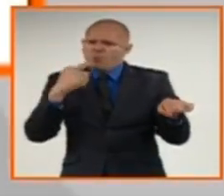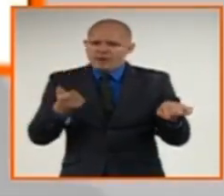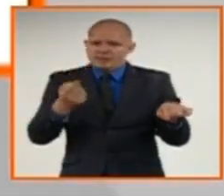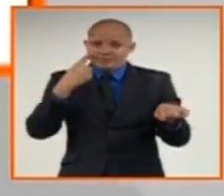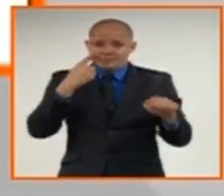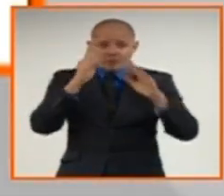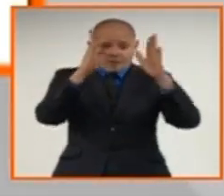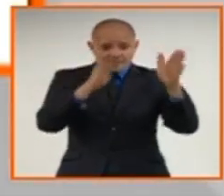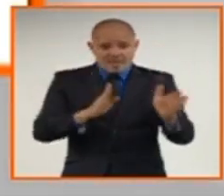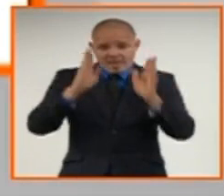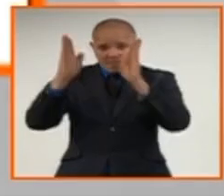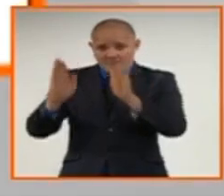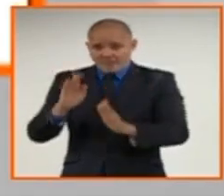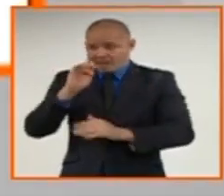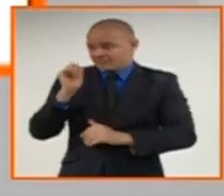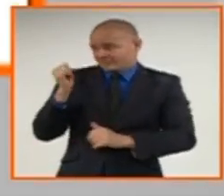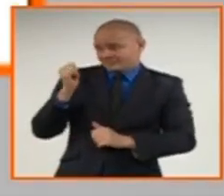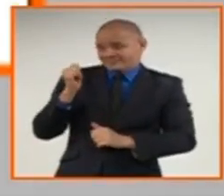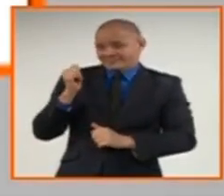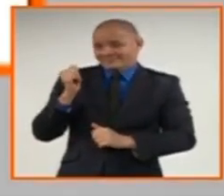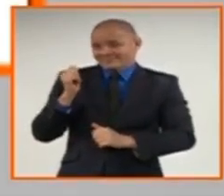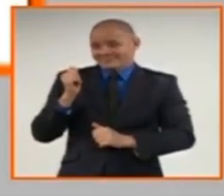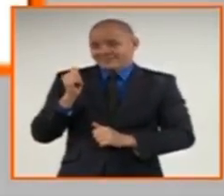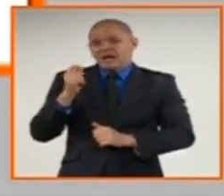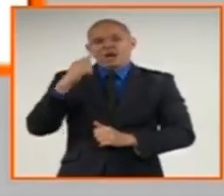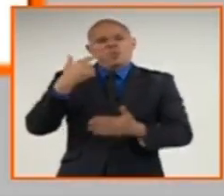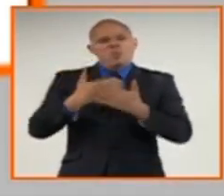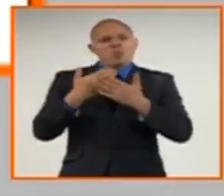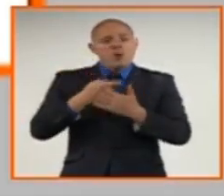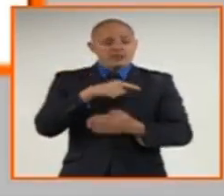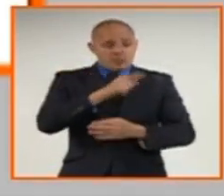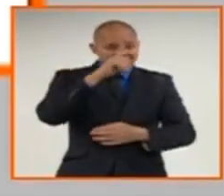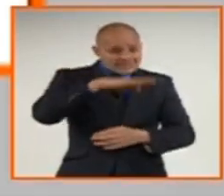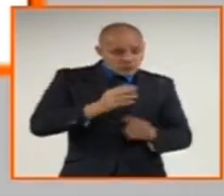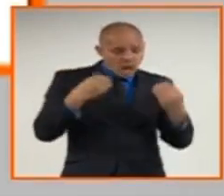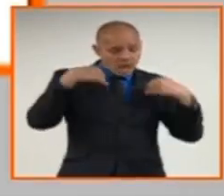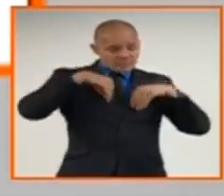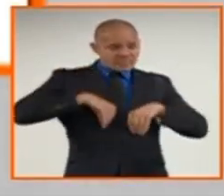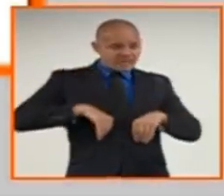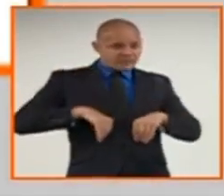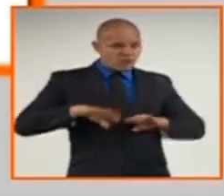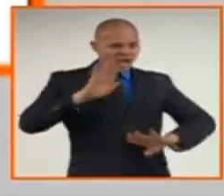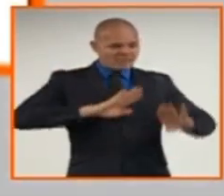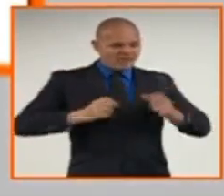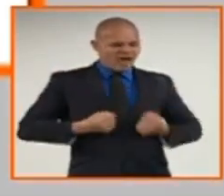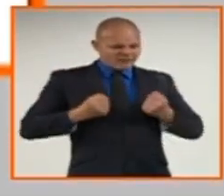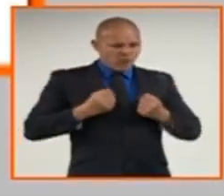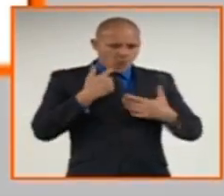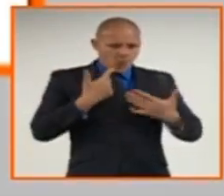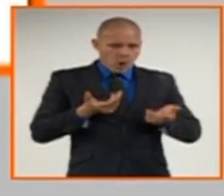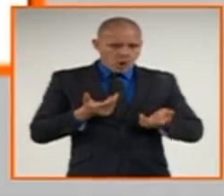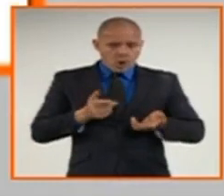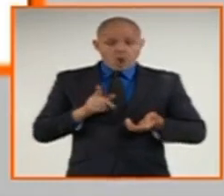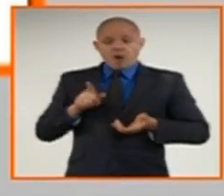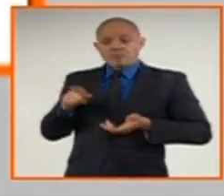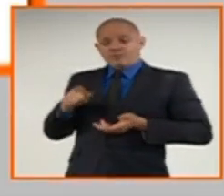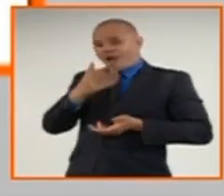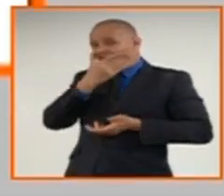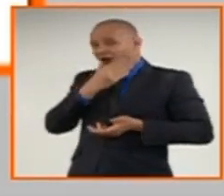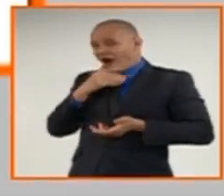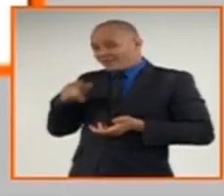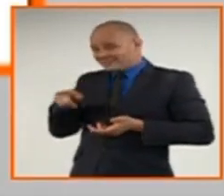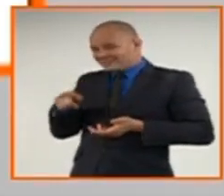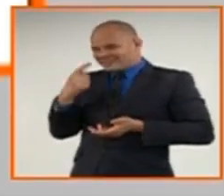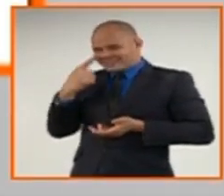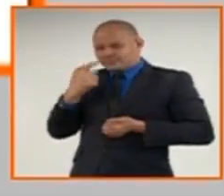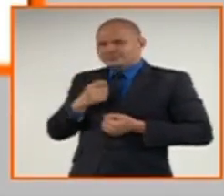la actividad funcional de anticuerpos inhibiendo la unión al receptor. Como se ve en el rosado y